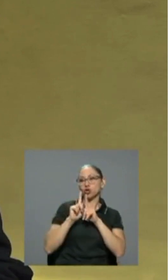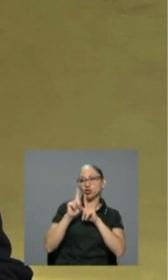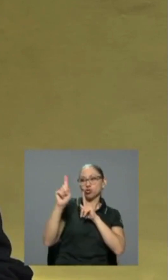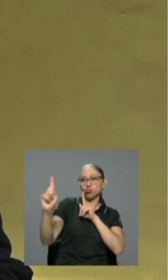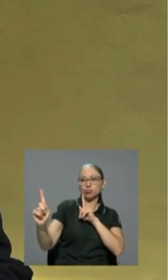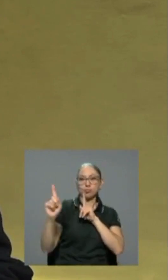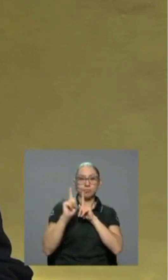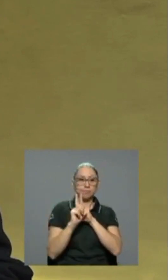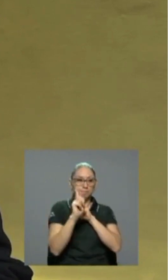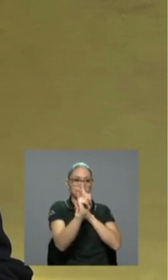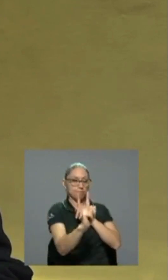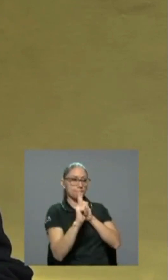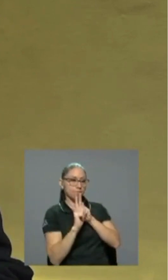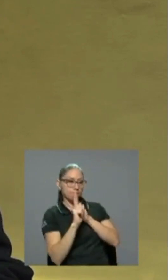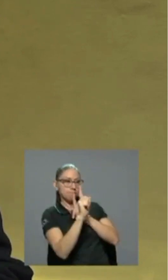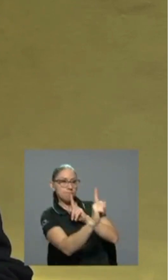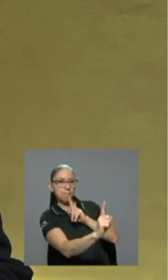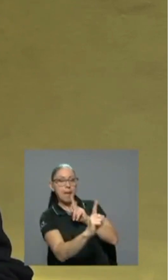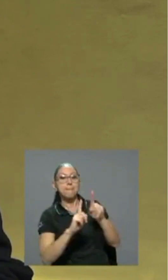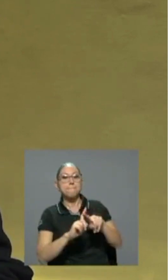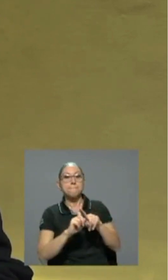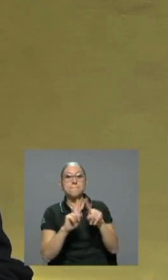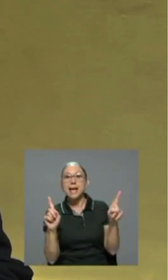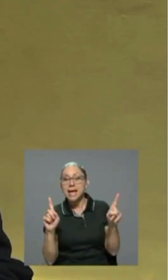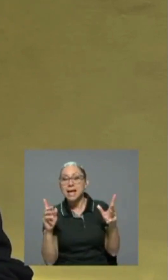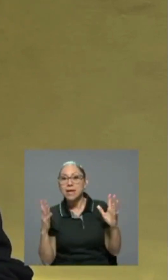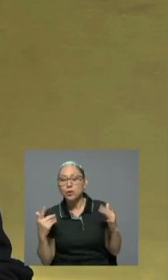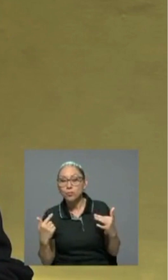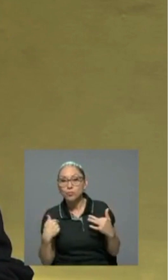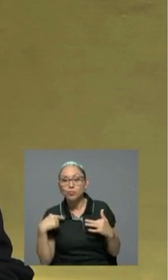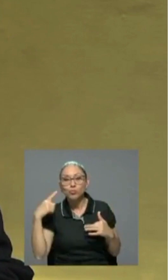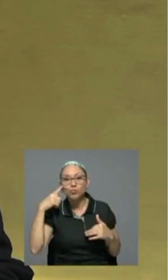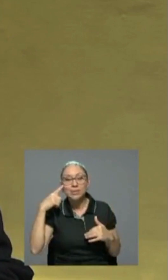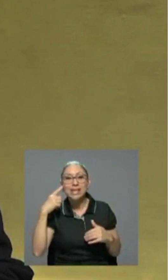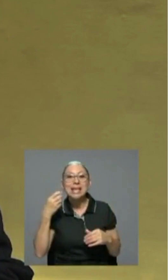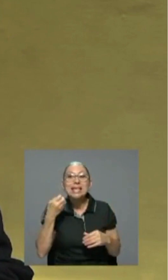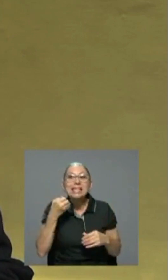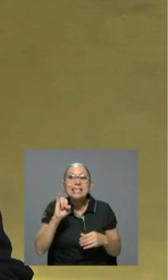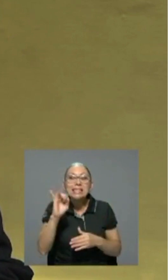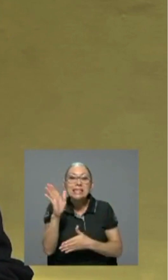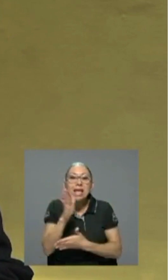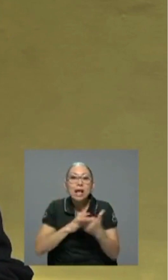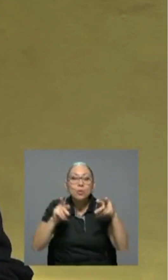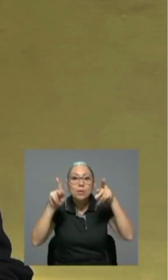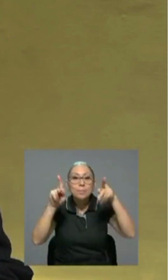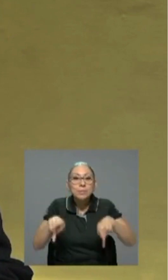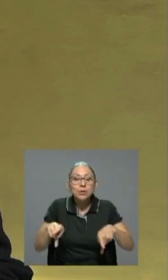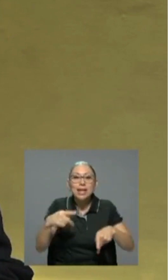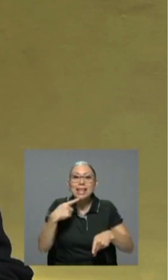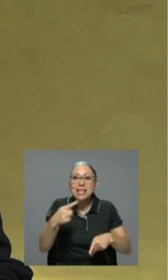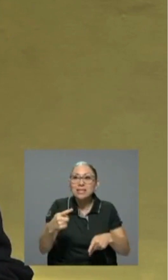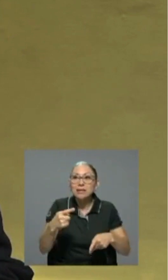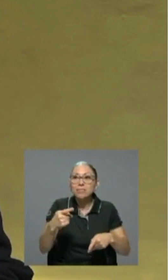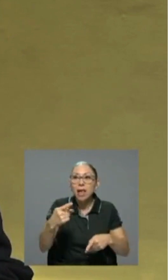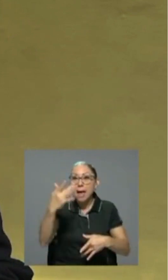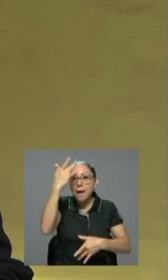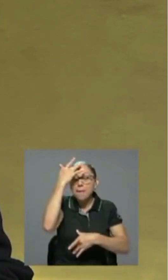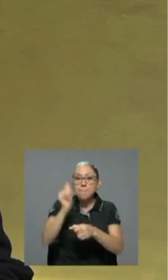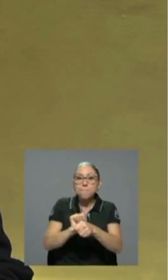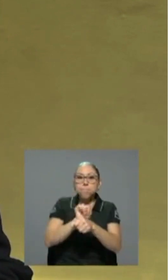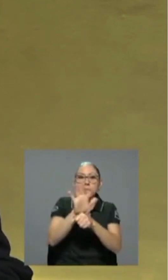parece que las medidas de quien diga que la pandemia es historia antigua no